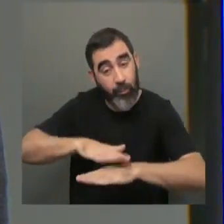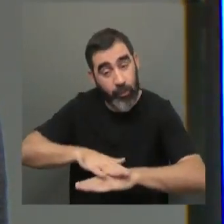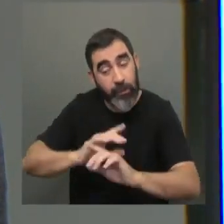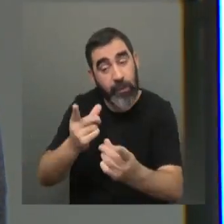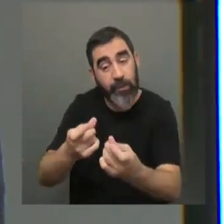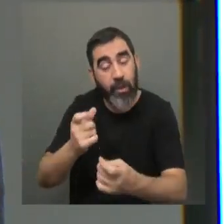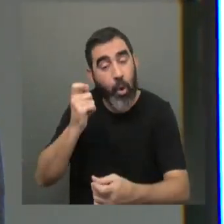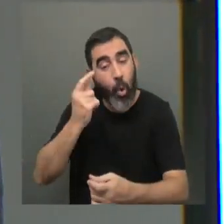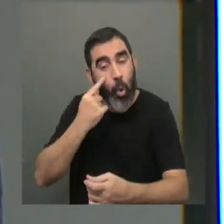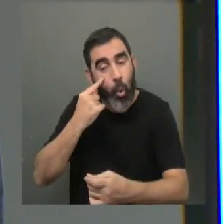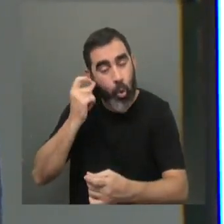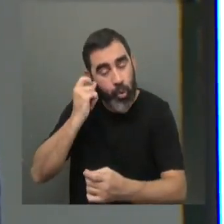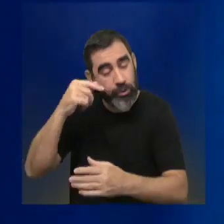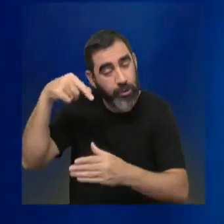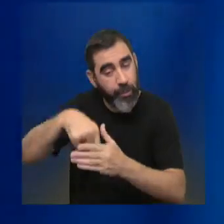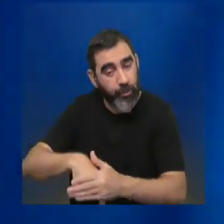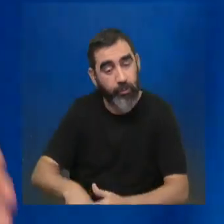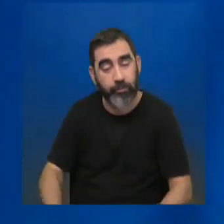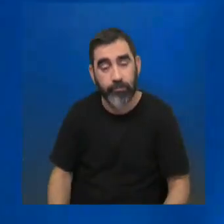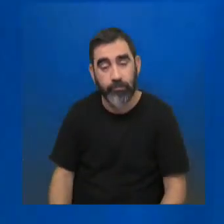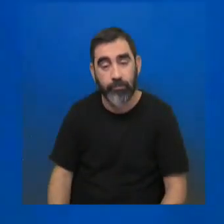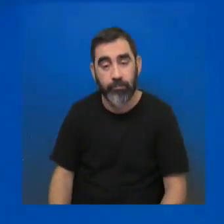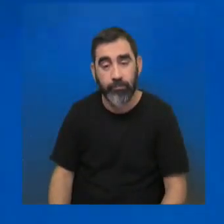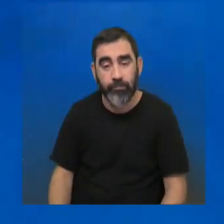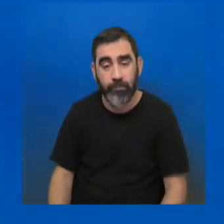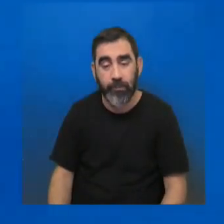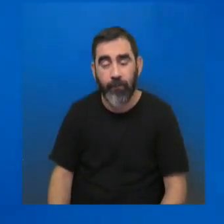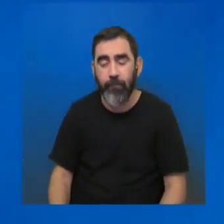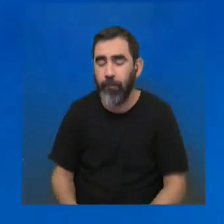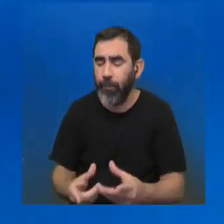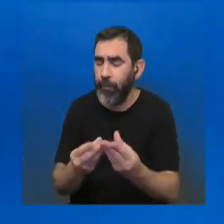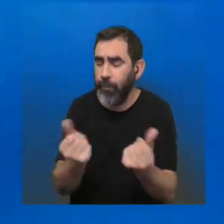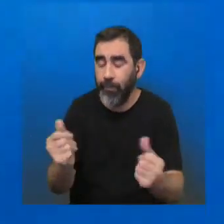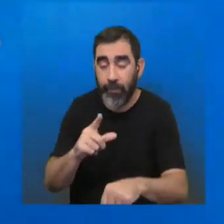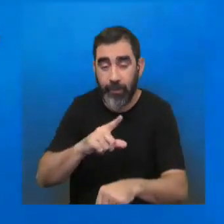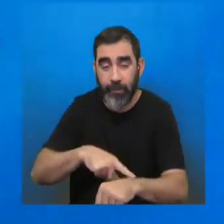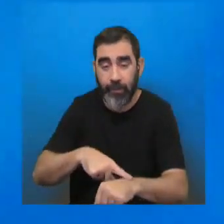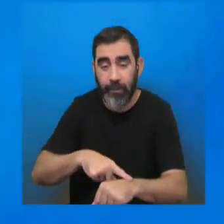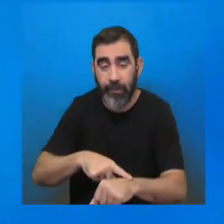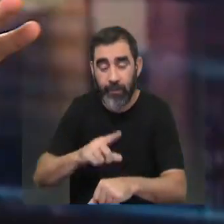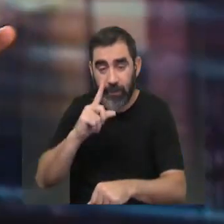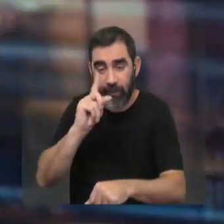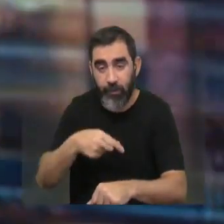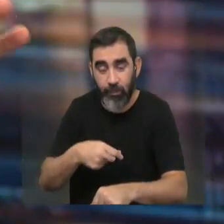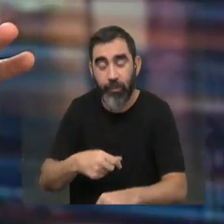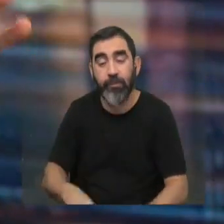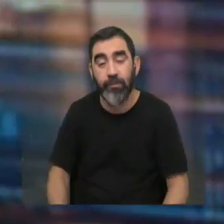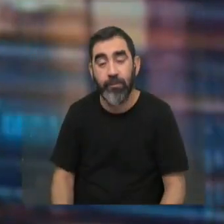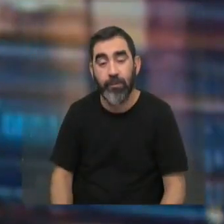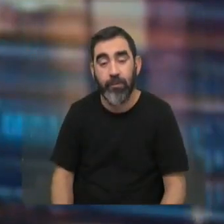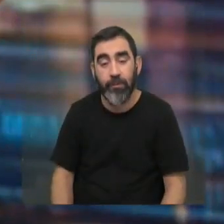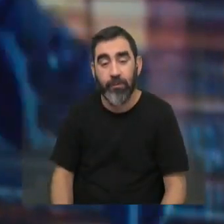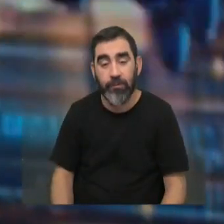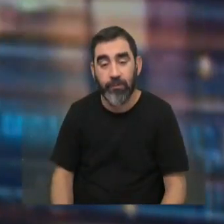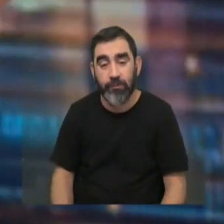de conocimientos bastante profundos. Se nos ha evaporado el tiempo, no hay inteligencia artificial que nos arregle, pero